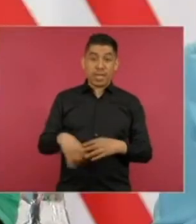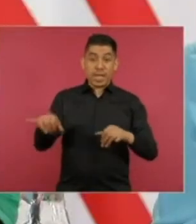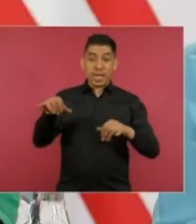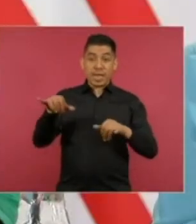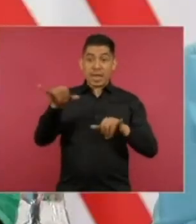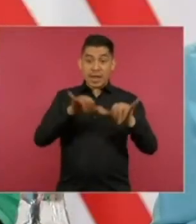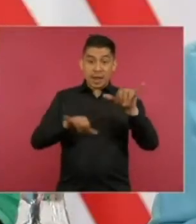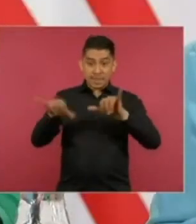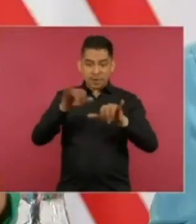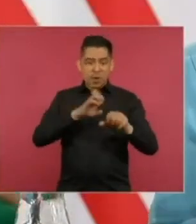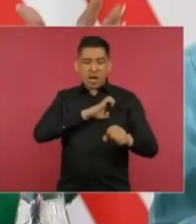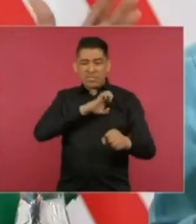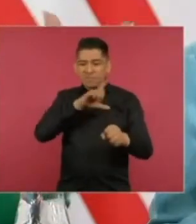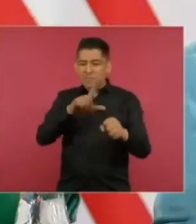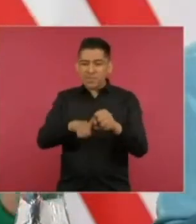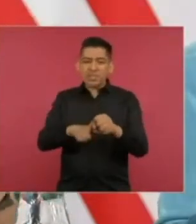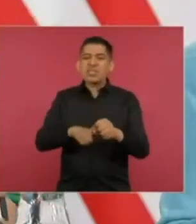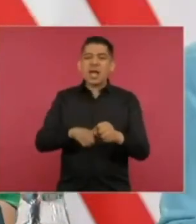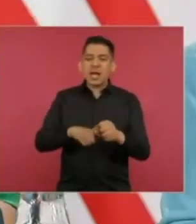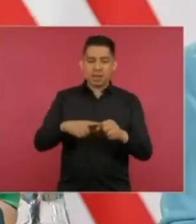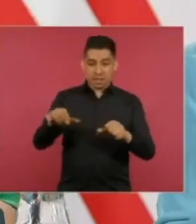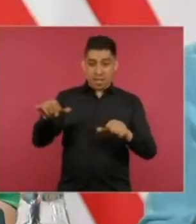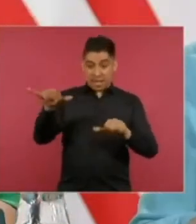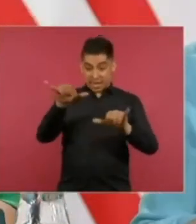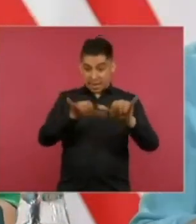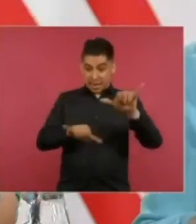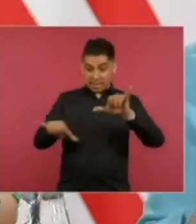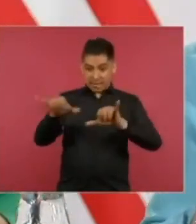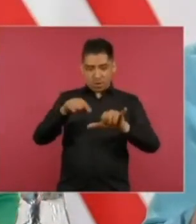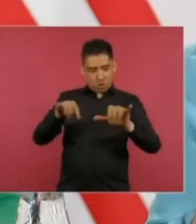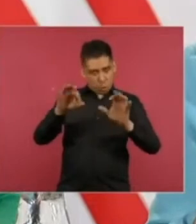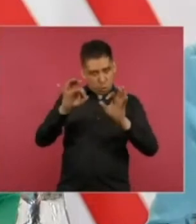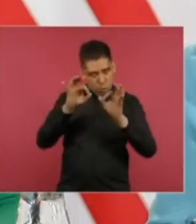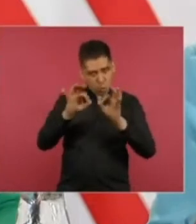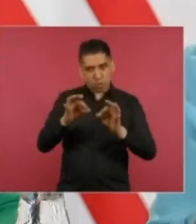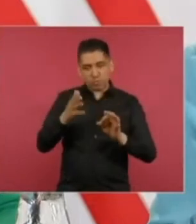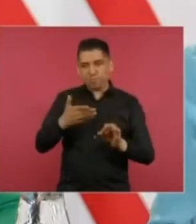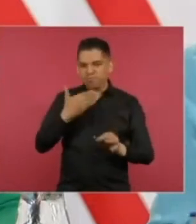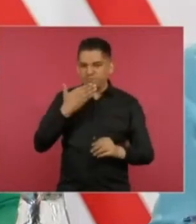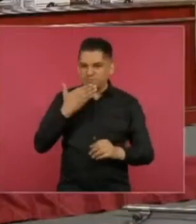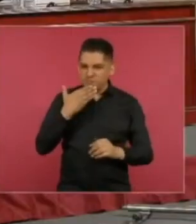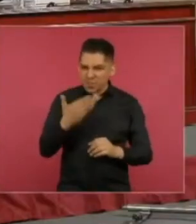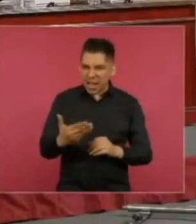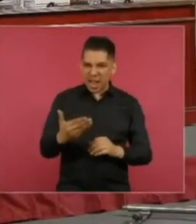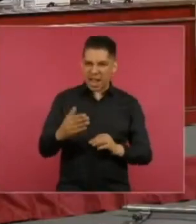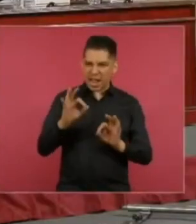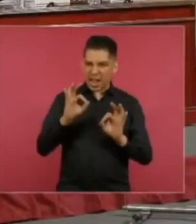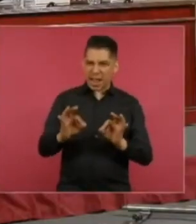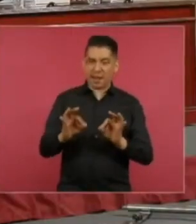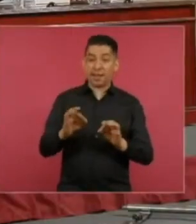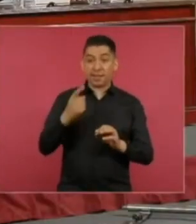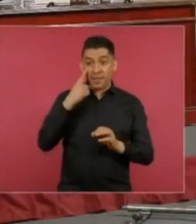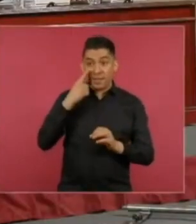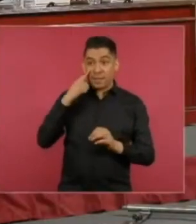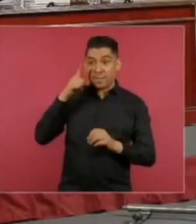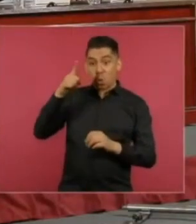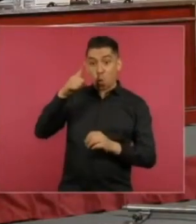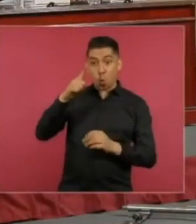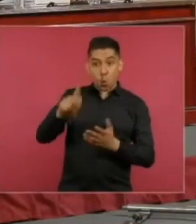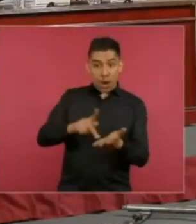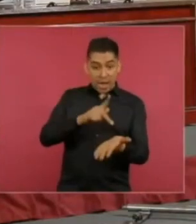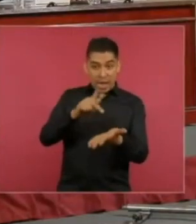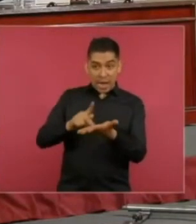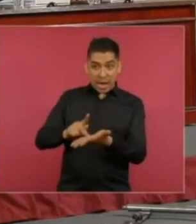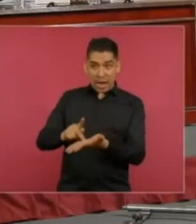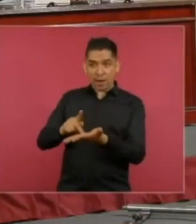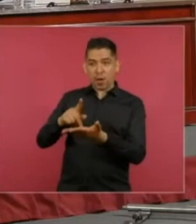así, un laboratorio en forma. Entonces llega un kilo, medio kilo,